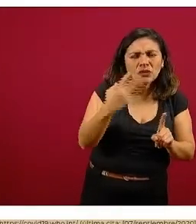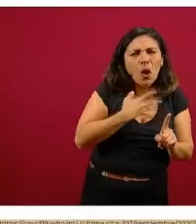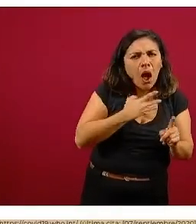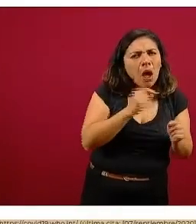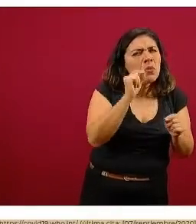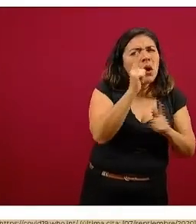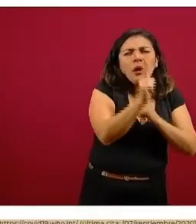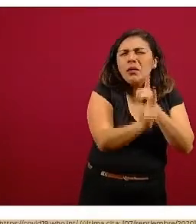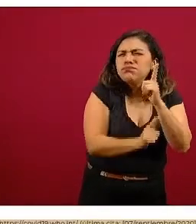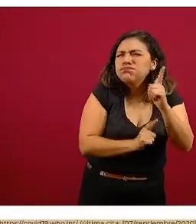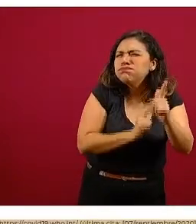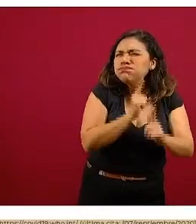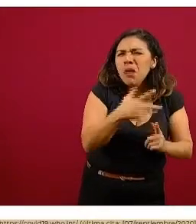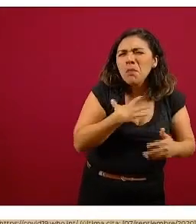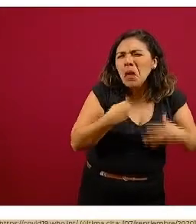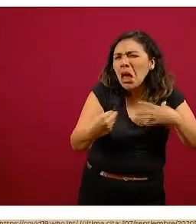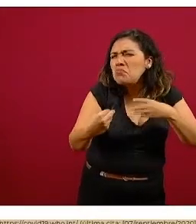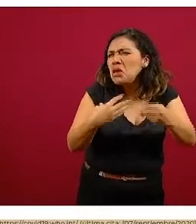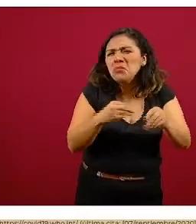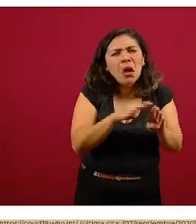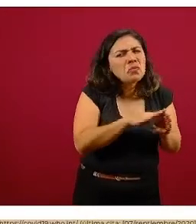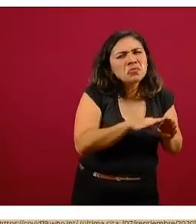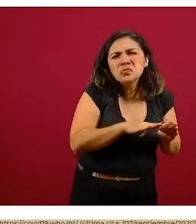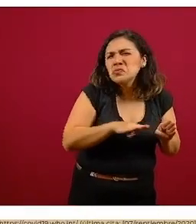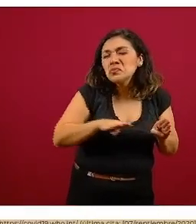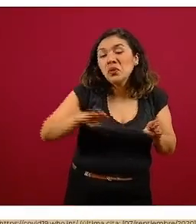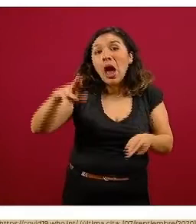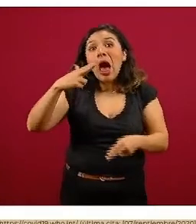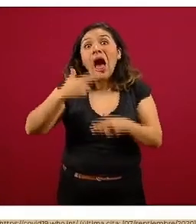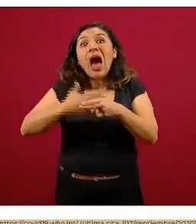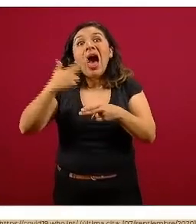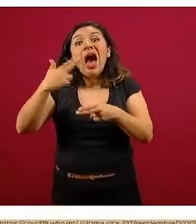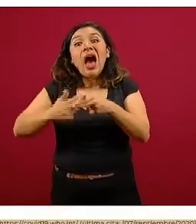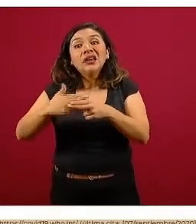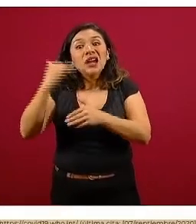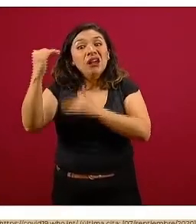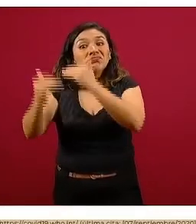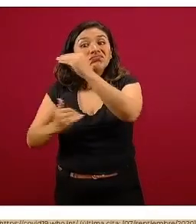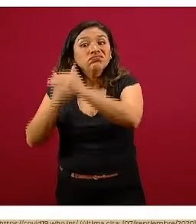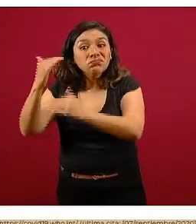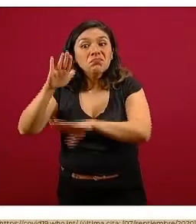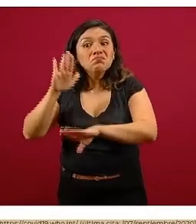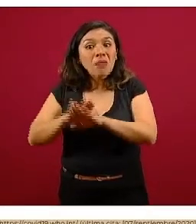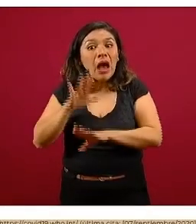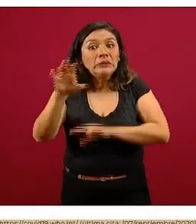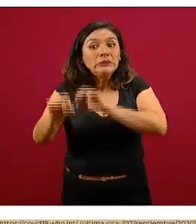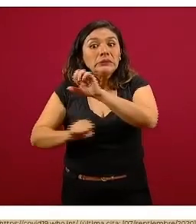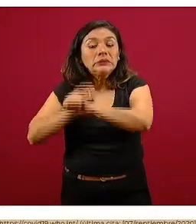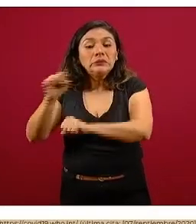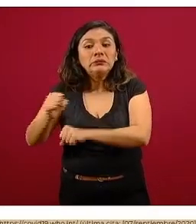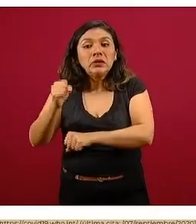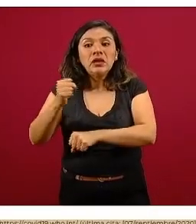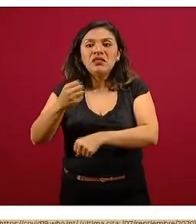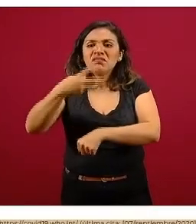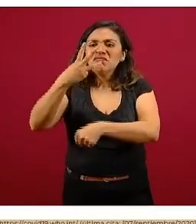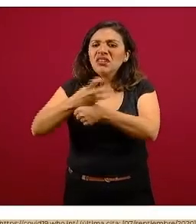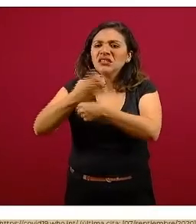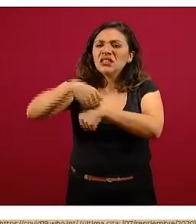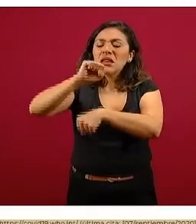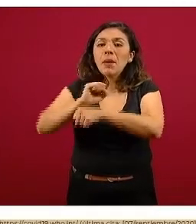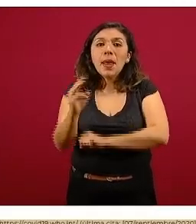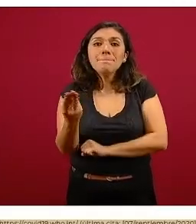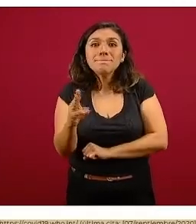una transmisión bastante basal, que empezó a tener una tendencia ascendente ahí para la tercera semana de